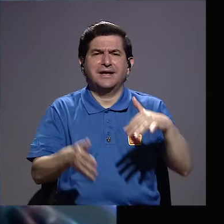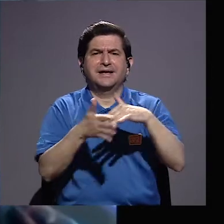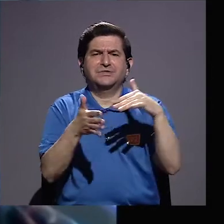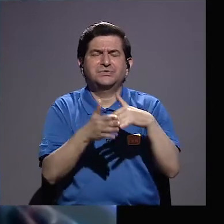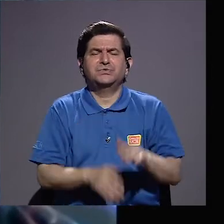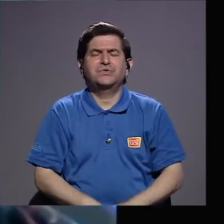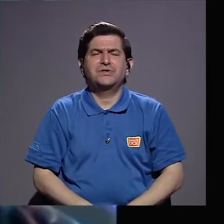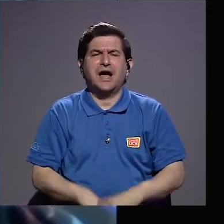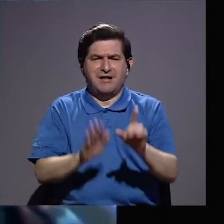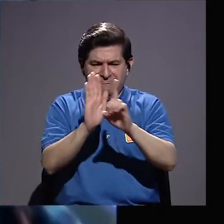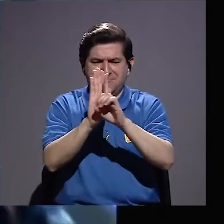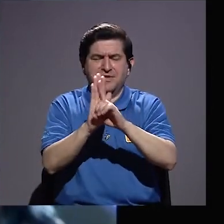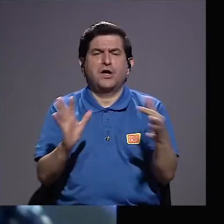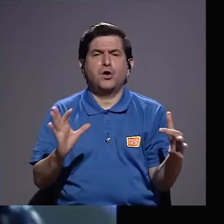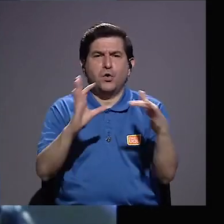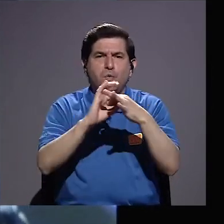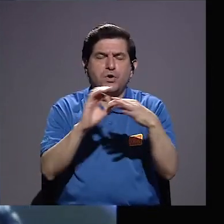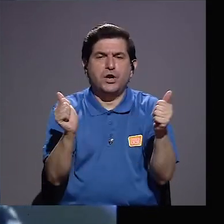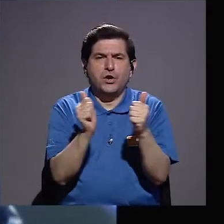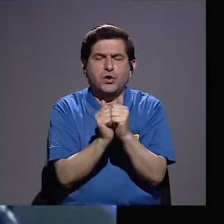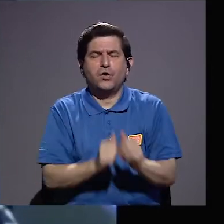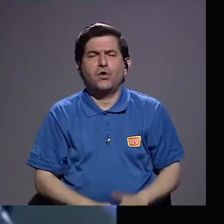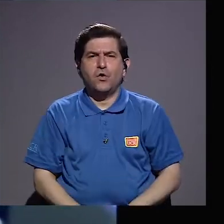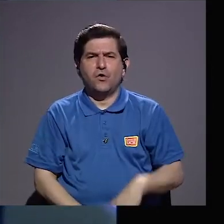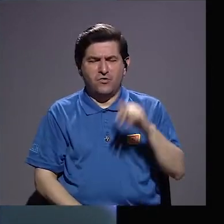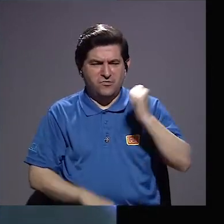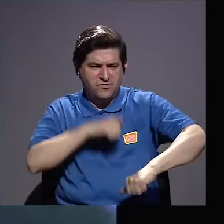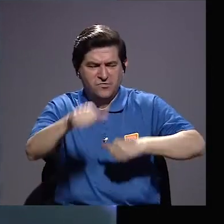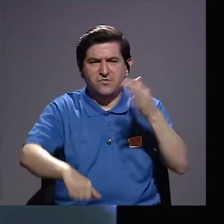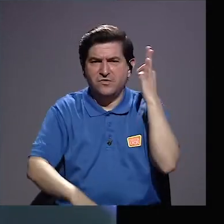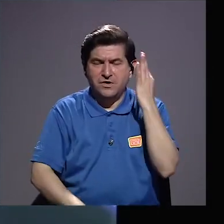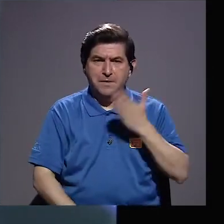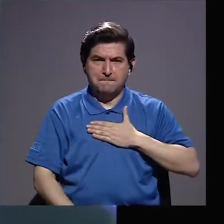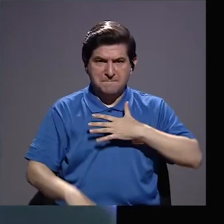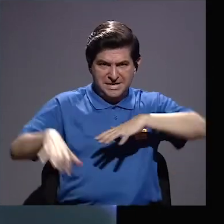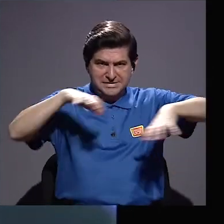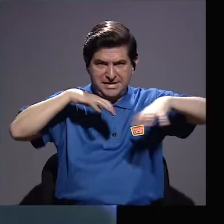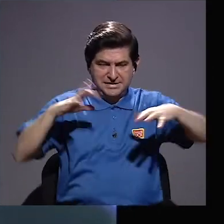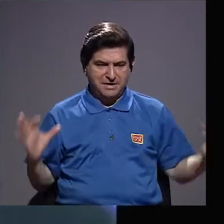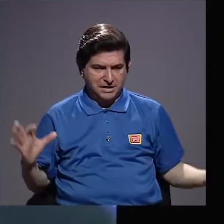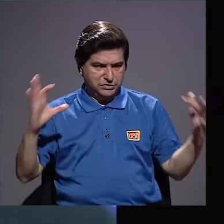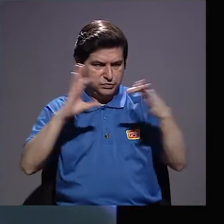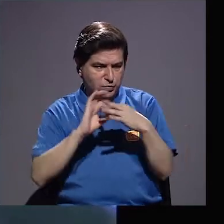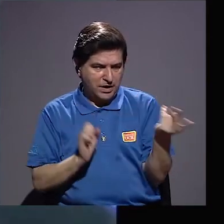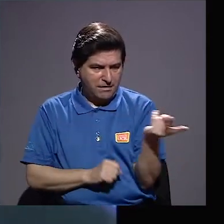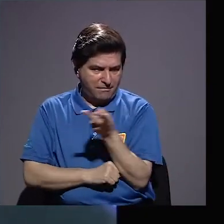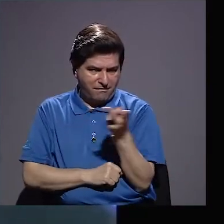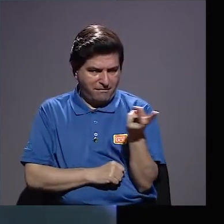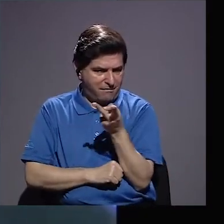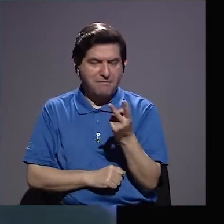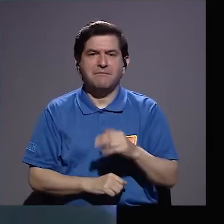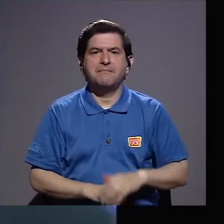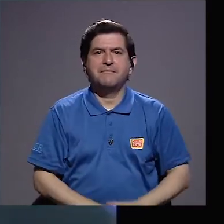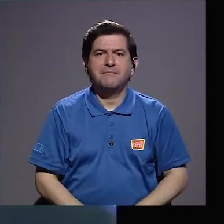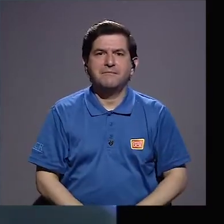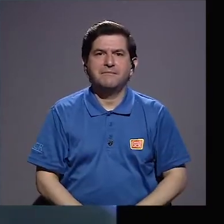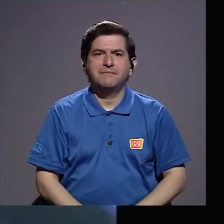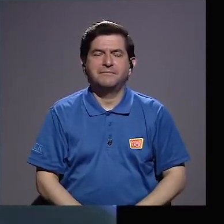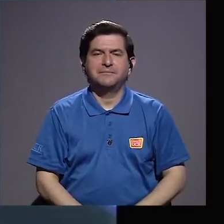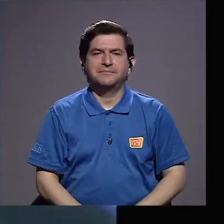Derecho para ligarlo con el feminismo, para ligar mi activismo con el feminismo, eh, con el derecho y el